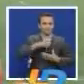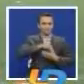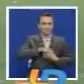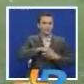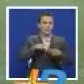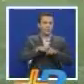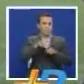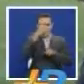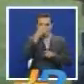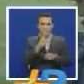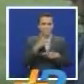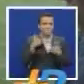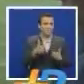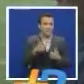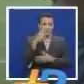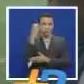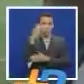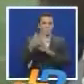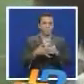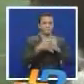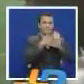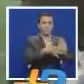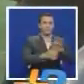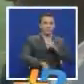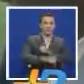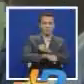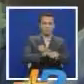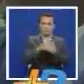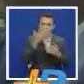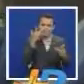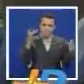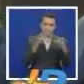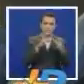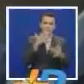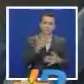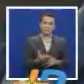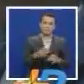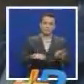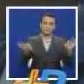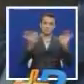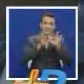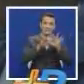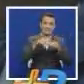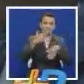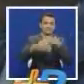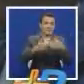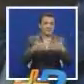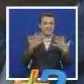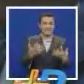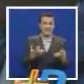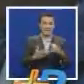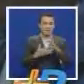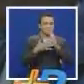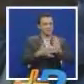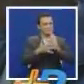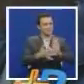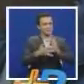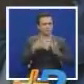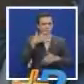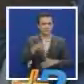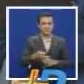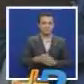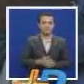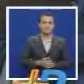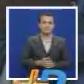el fútbol que viene mostrando la selección desde las eliminatorias, yo creo que es fundamental seguir reafirmando eso, lo que venimos haciendo. Rivales que le van a